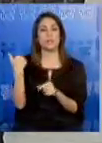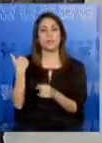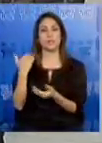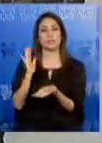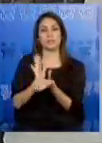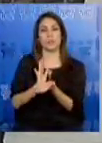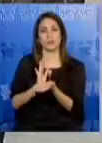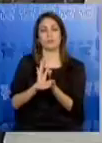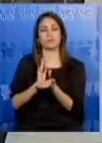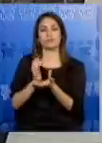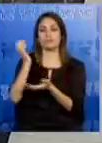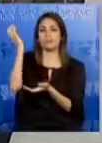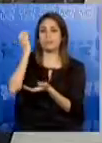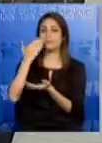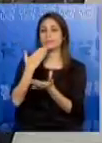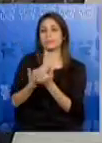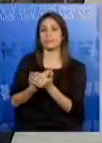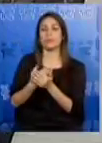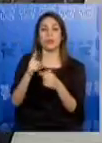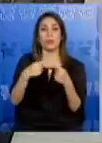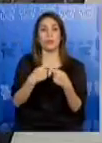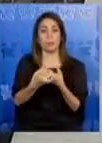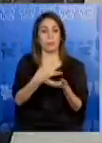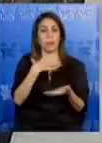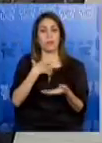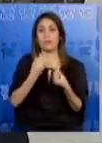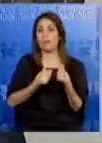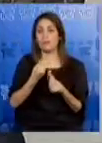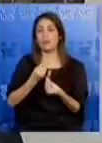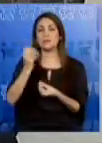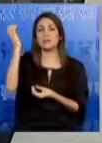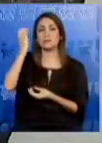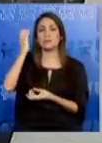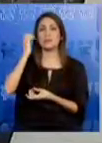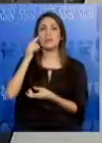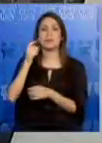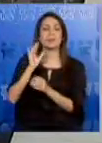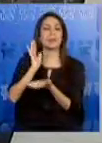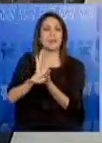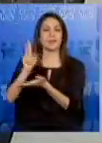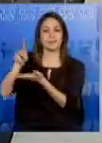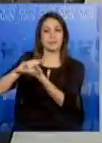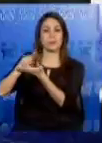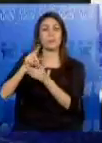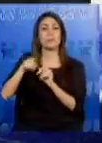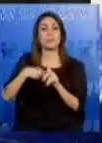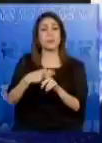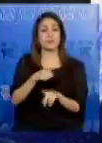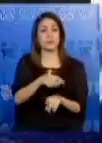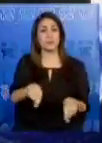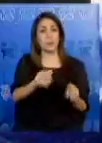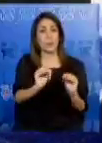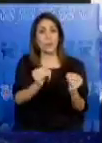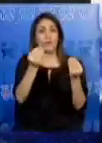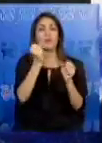de desempleo vigente a raíz de las reformas laborales, y también miles de jóvenes han accedido a puestos de trabajo.